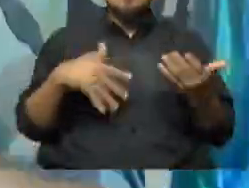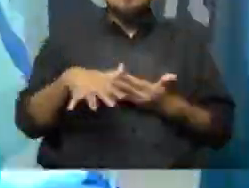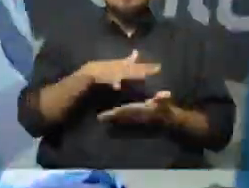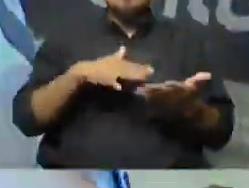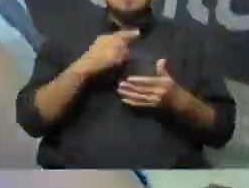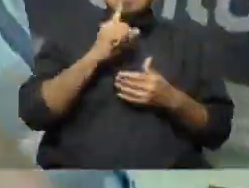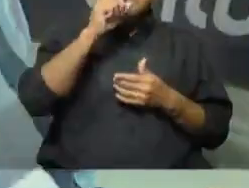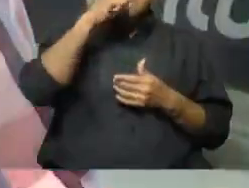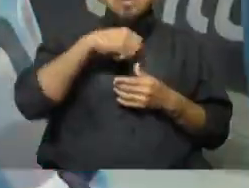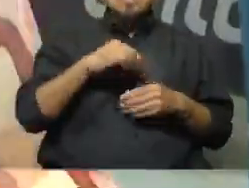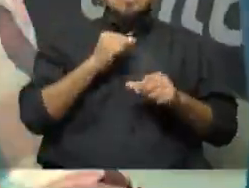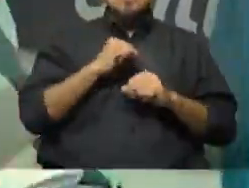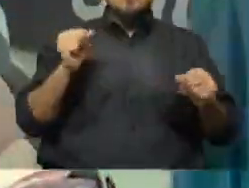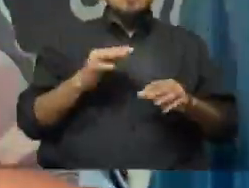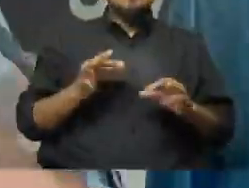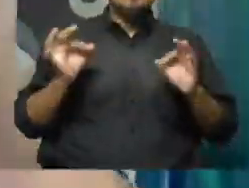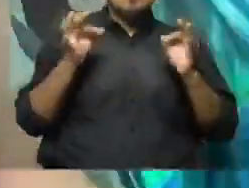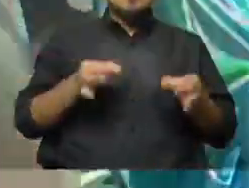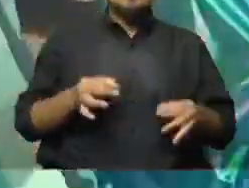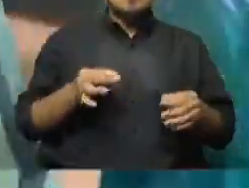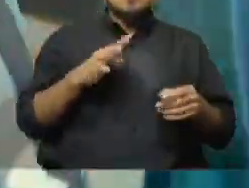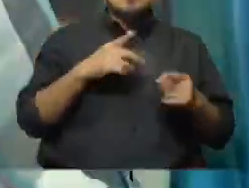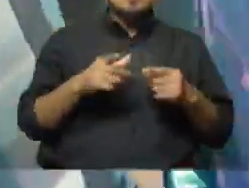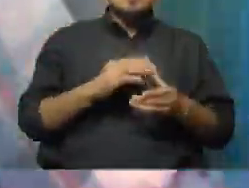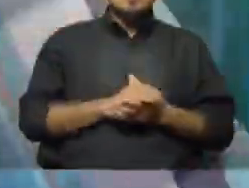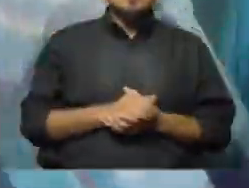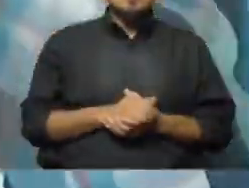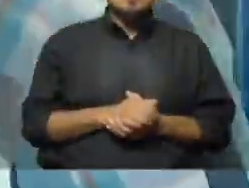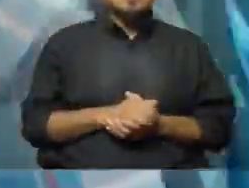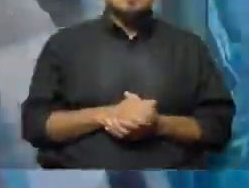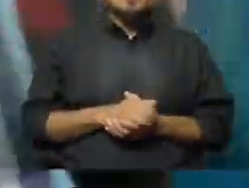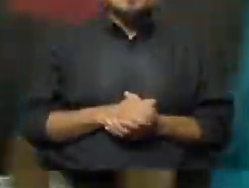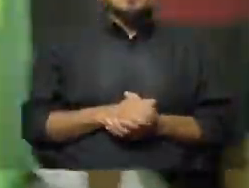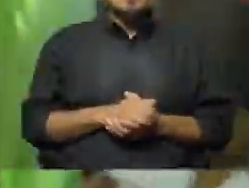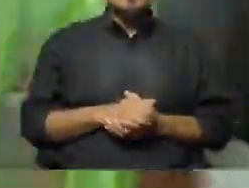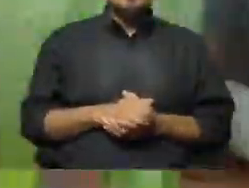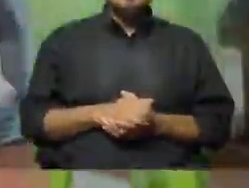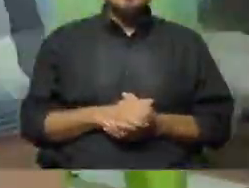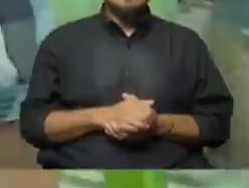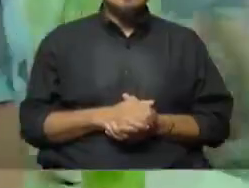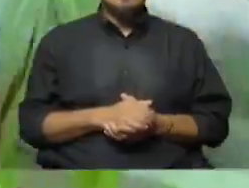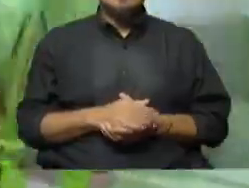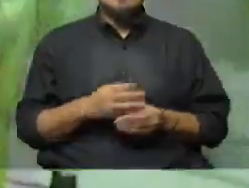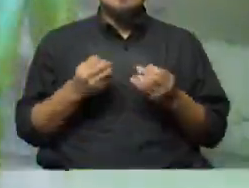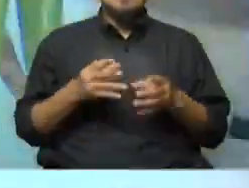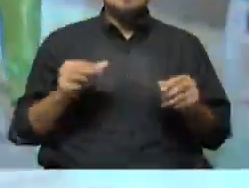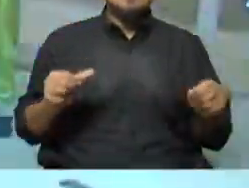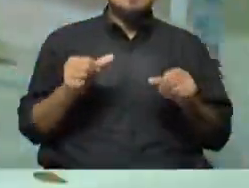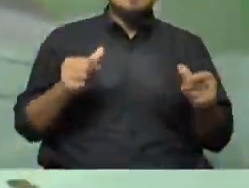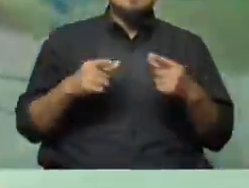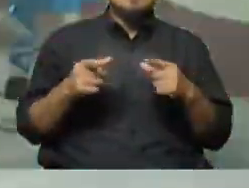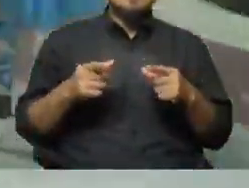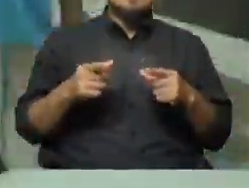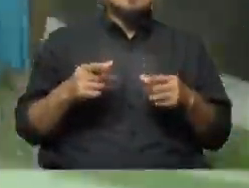tienen la oportunidad todavía de venir, porque todavía es temprano. ¿Por qué se hace este año aquí por 18 y por